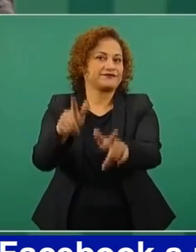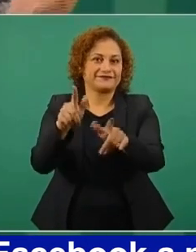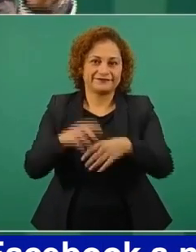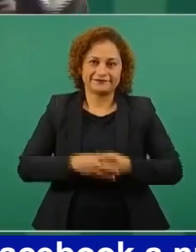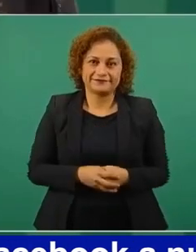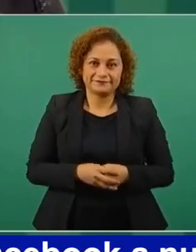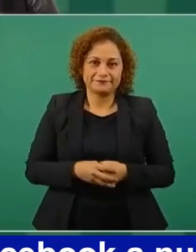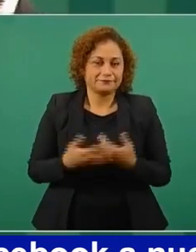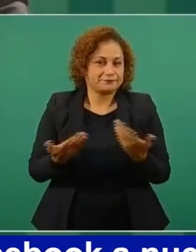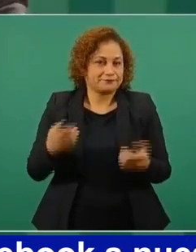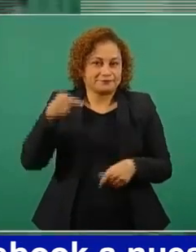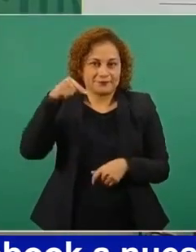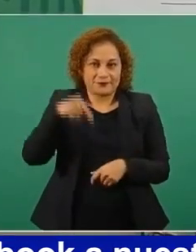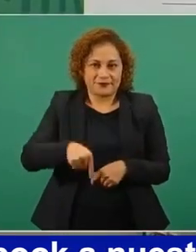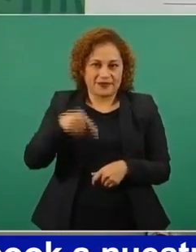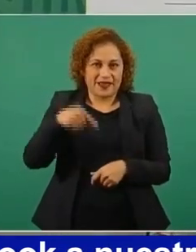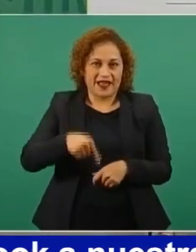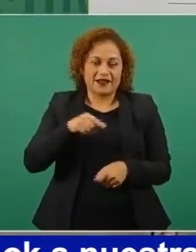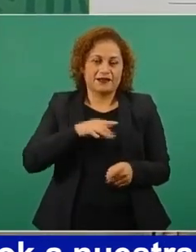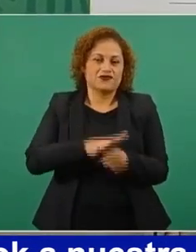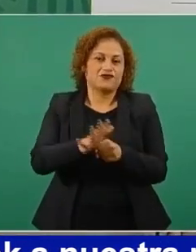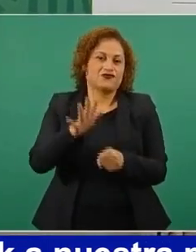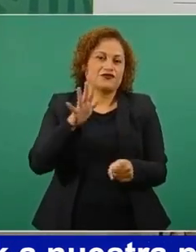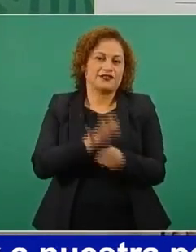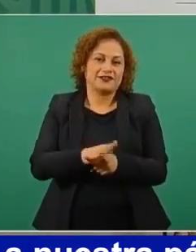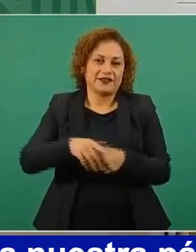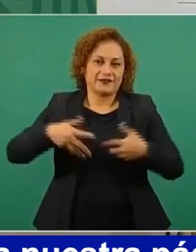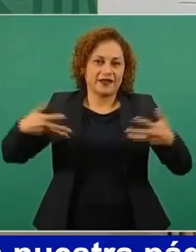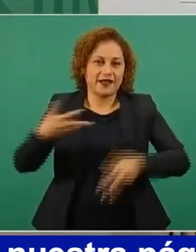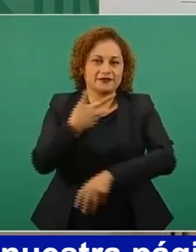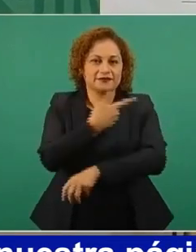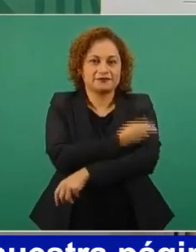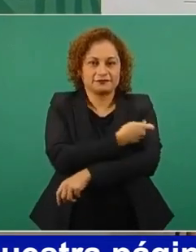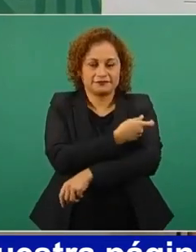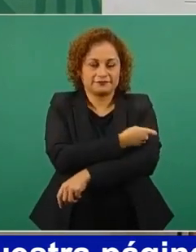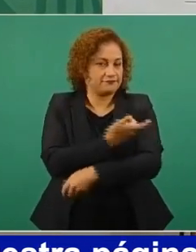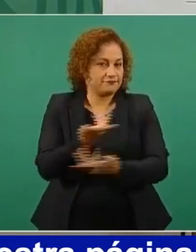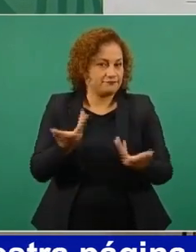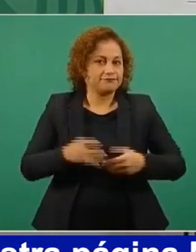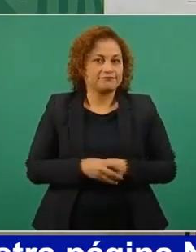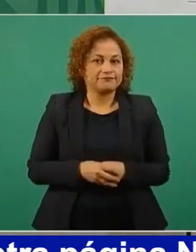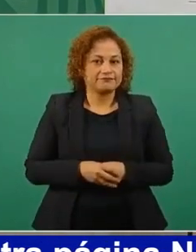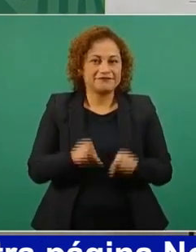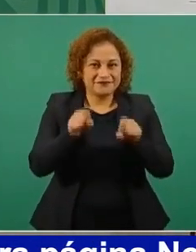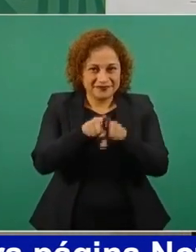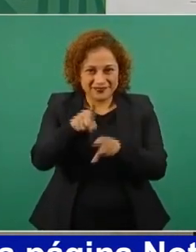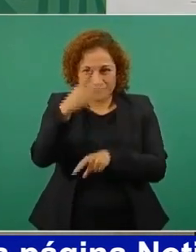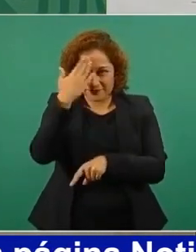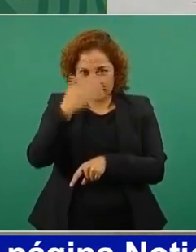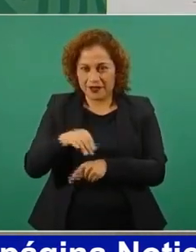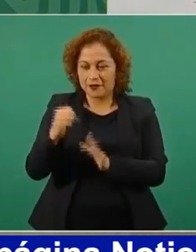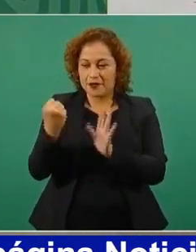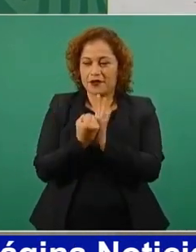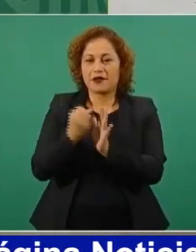ya vamos a tener vacunas suficientes, como no ha parado la de CanSino.